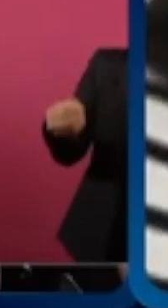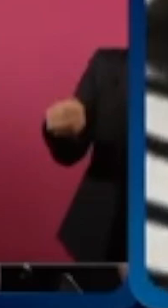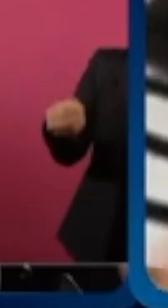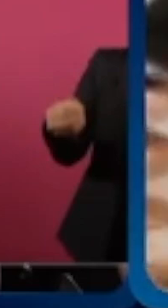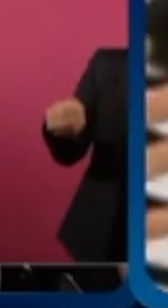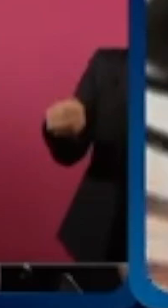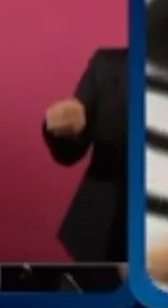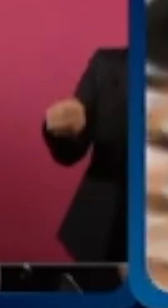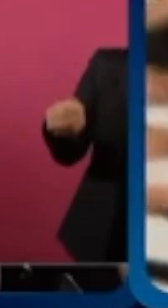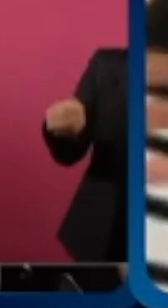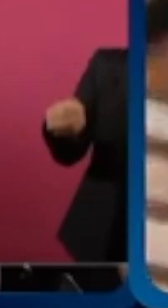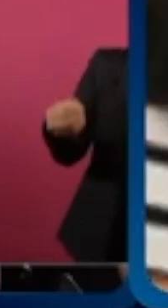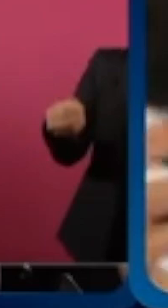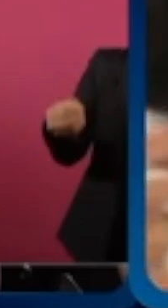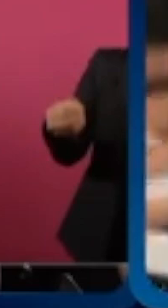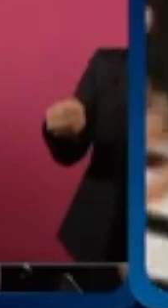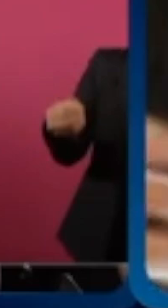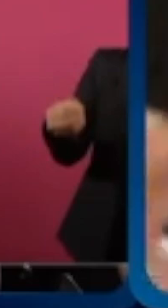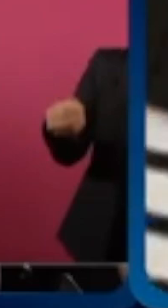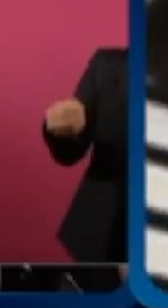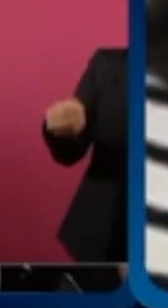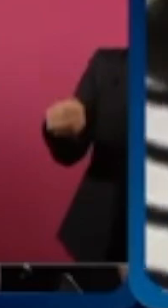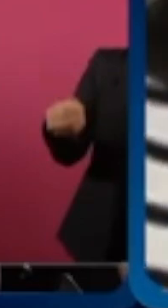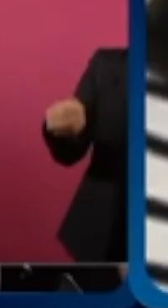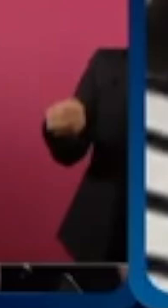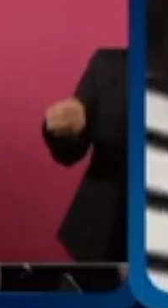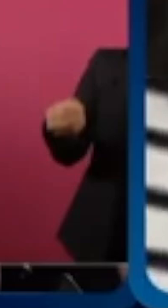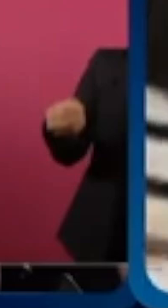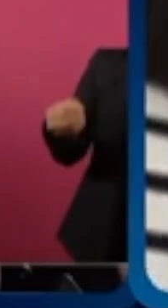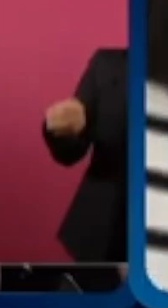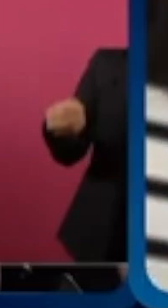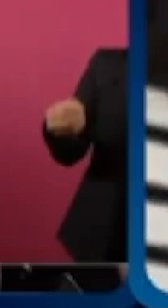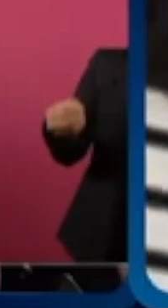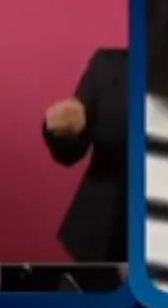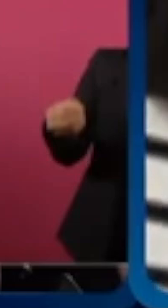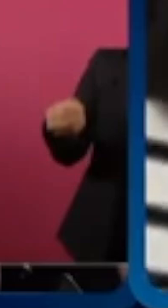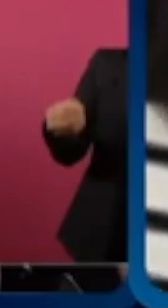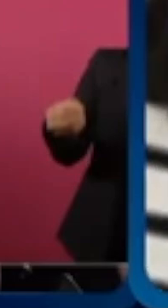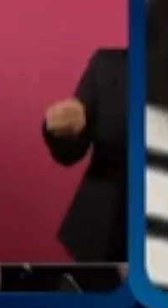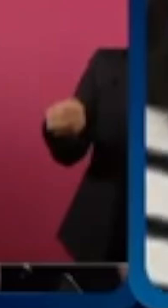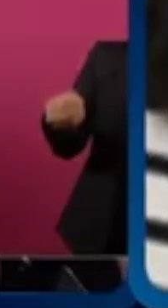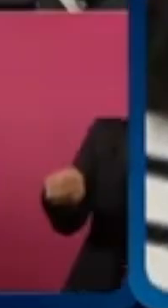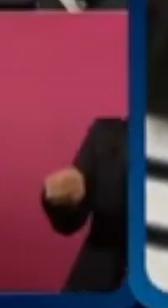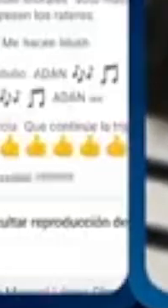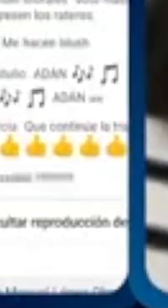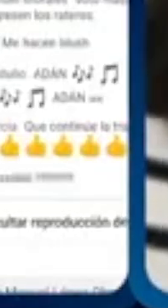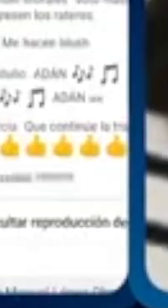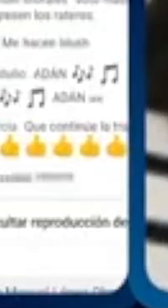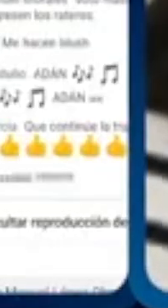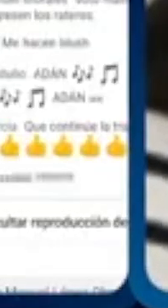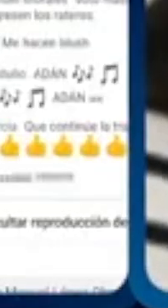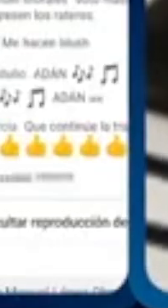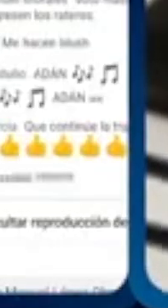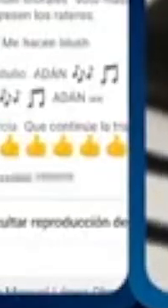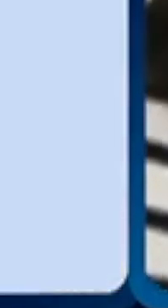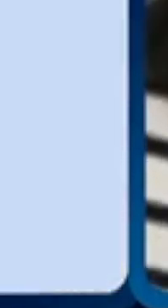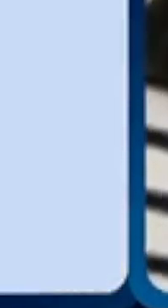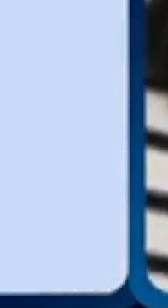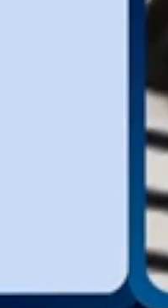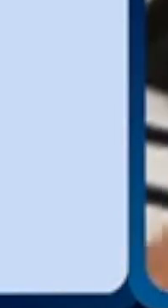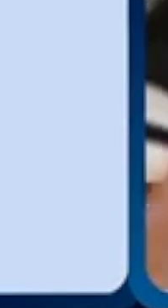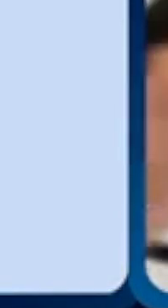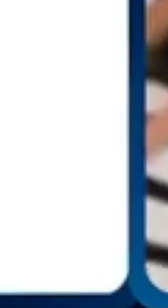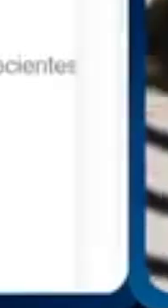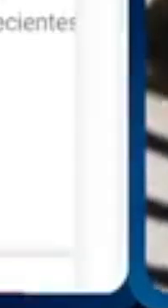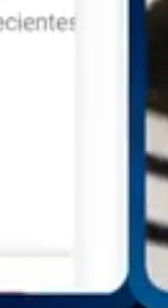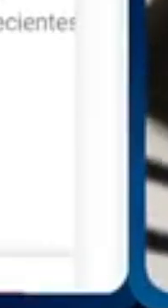así premiarlos con casi ya $1,000,000. No, mi querida familia, ¿a dónde vamos a parar? Pero